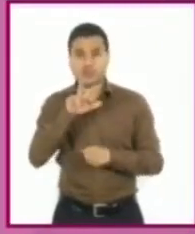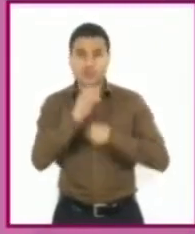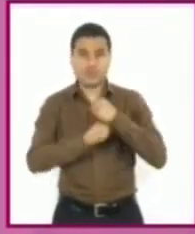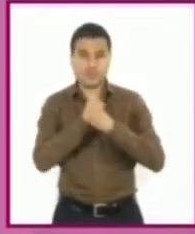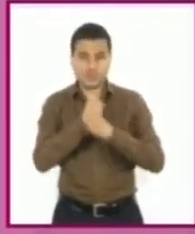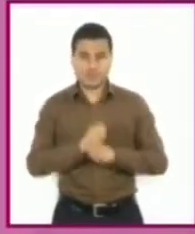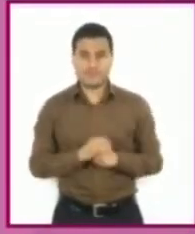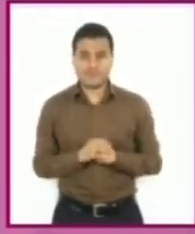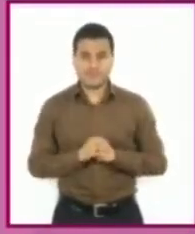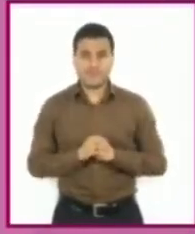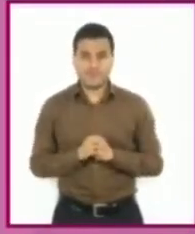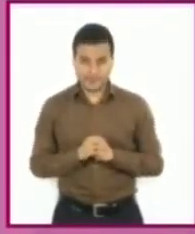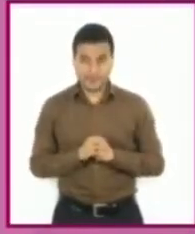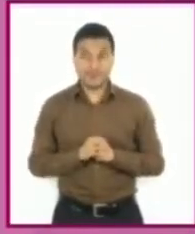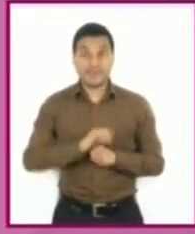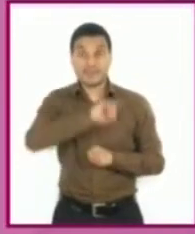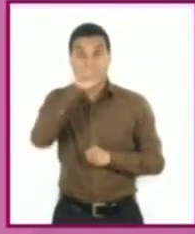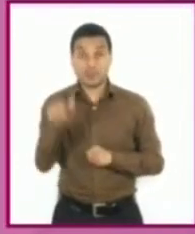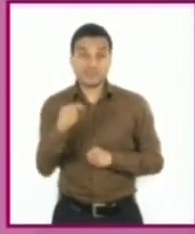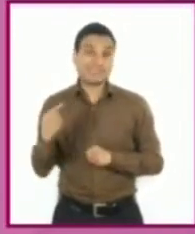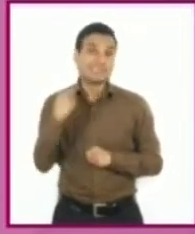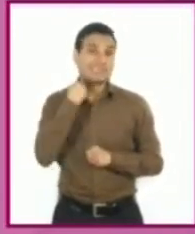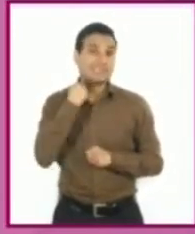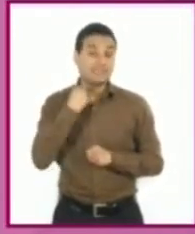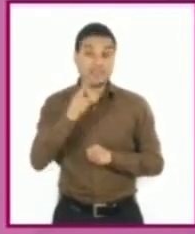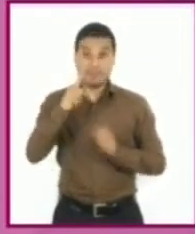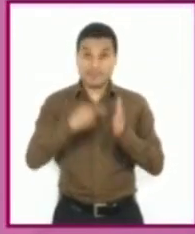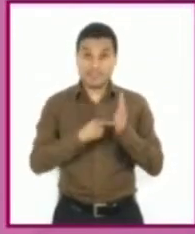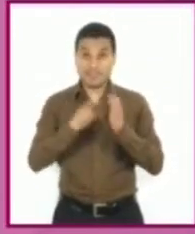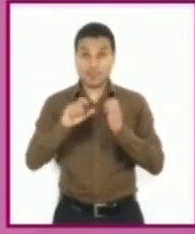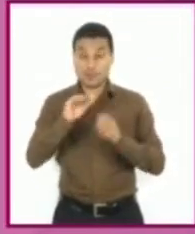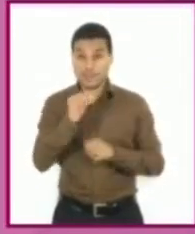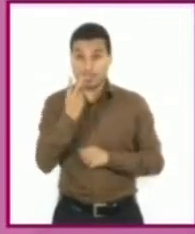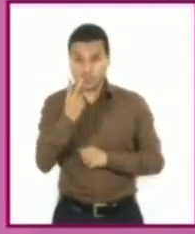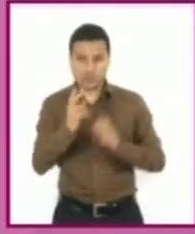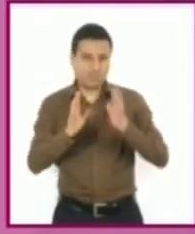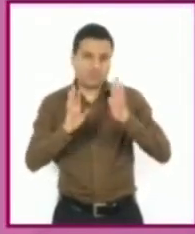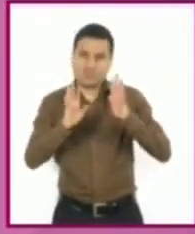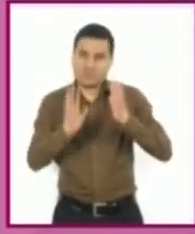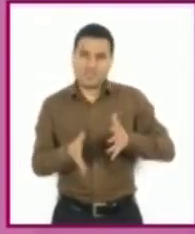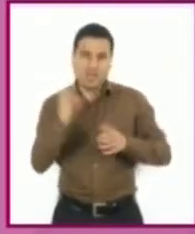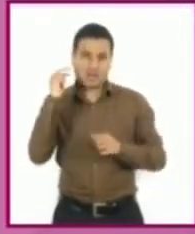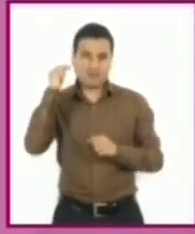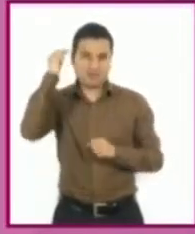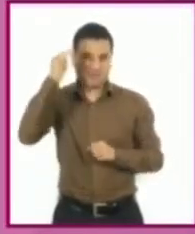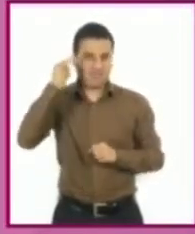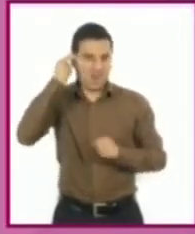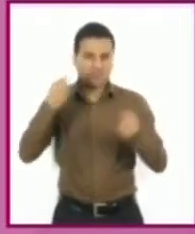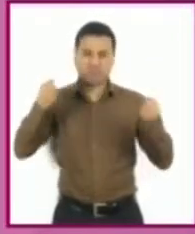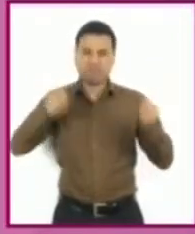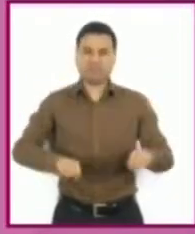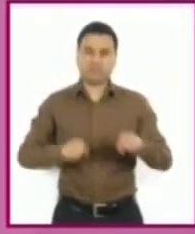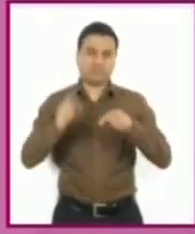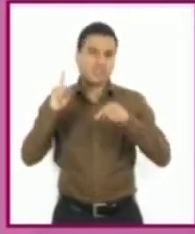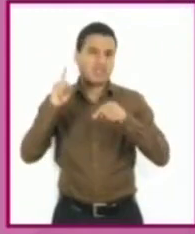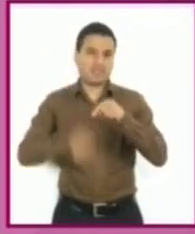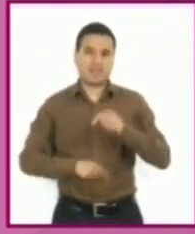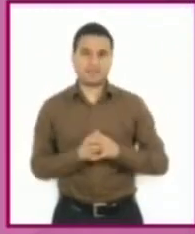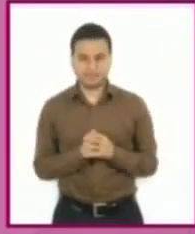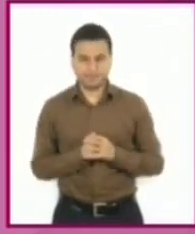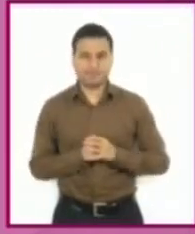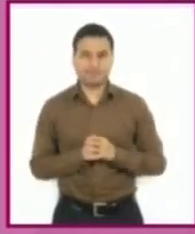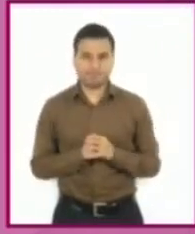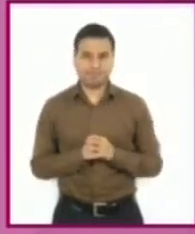años, y cuyo asesinato en 1792 marcó el fin de la monarquía absoluta y de la sociedad